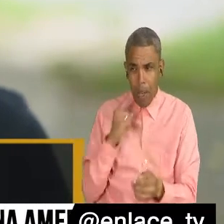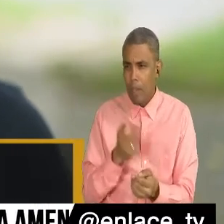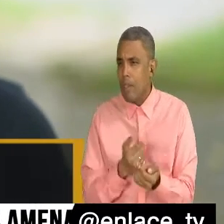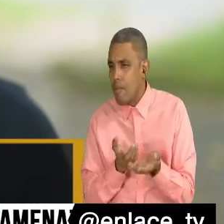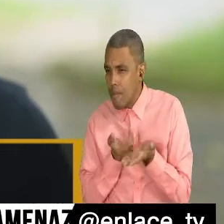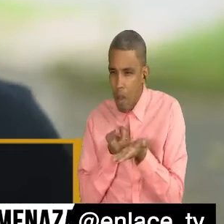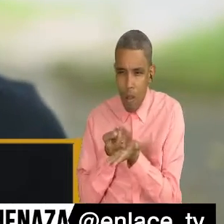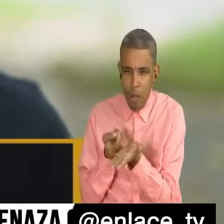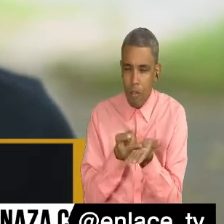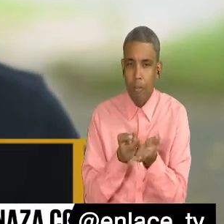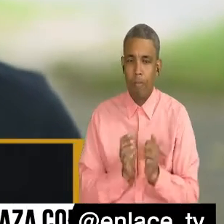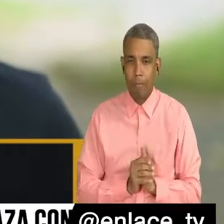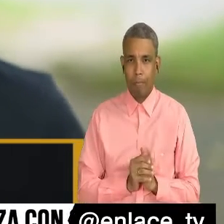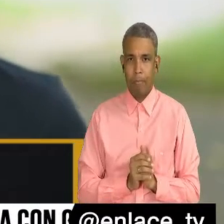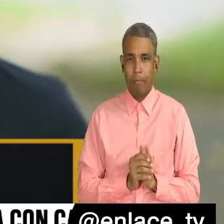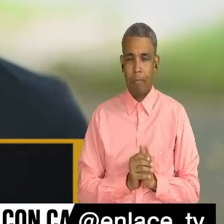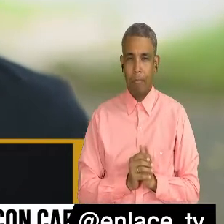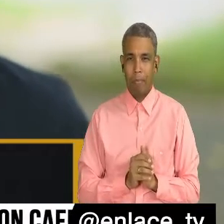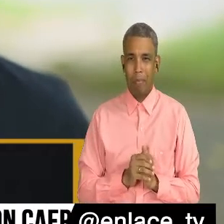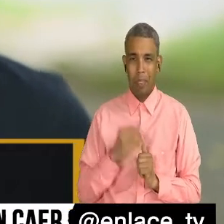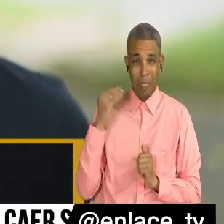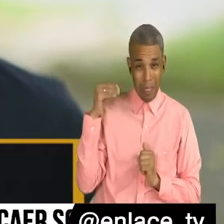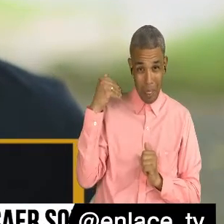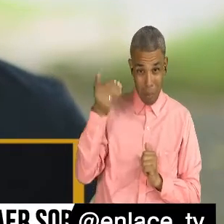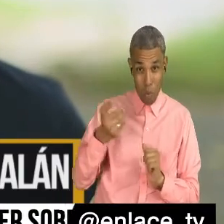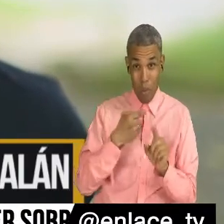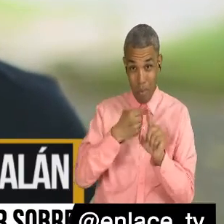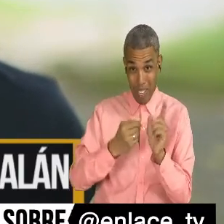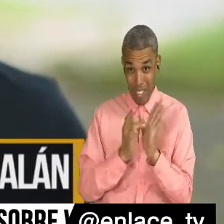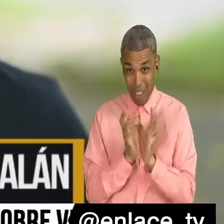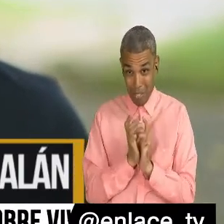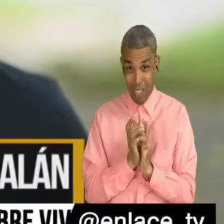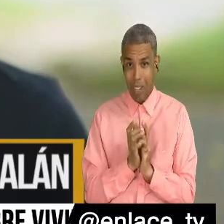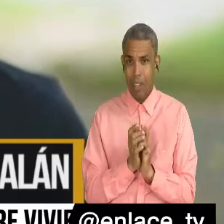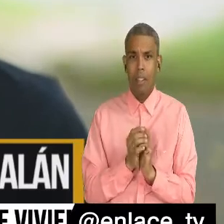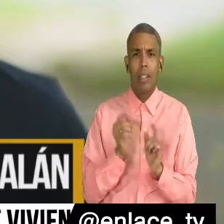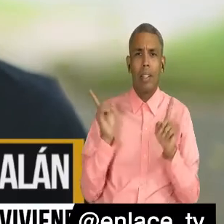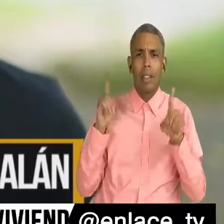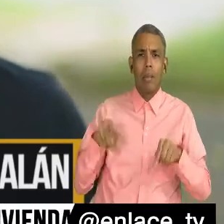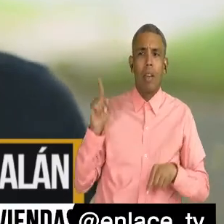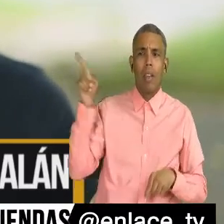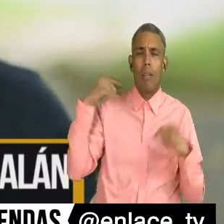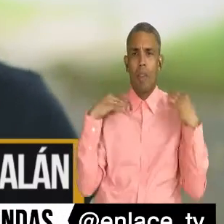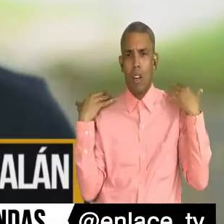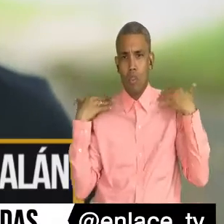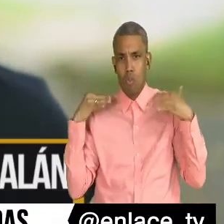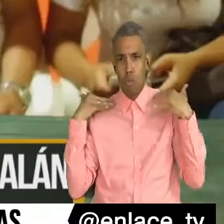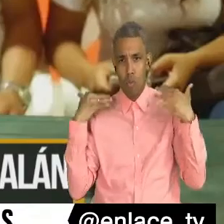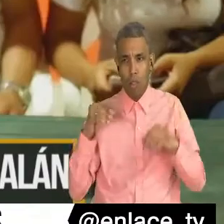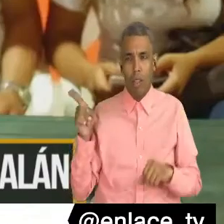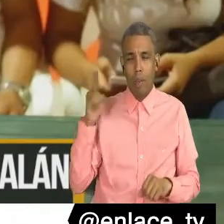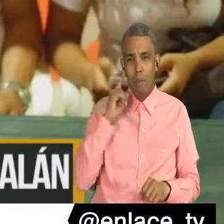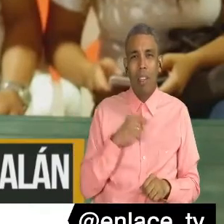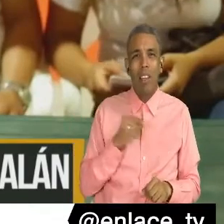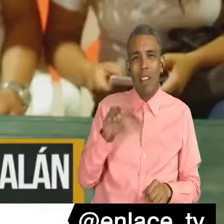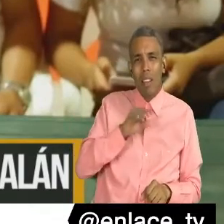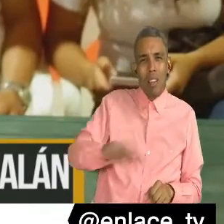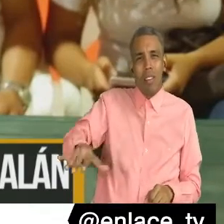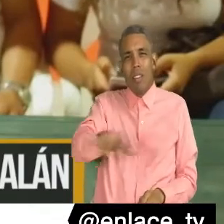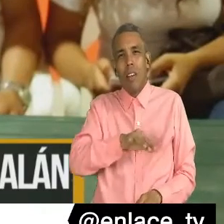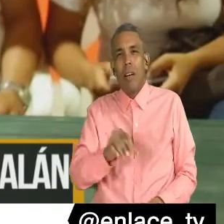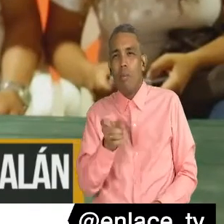abril en el sector rural, llegando también como parte de nuestro municipio Barranca Bermeja a Campo Galán.